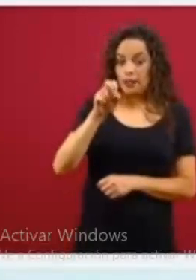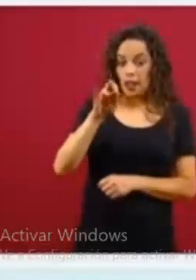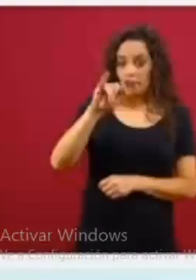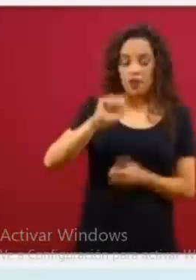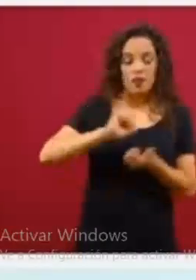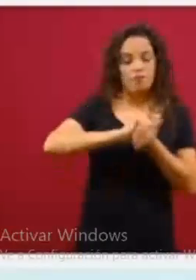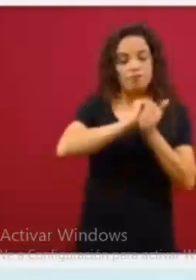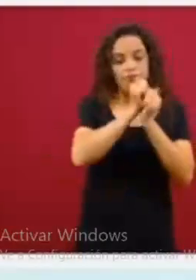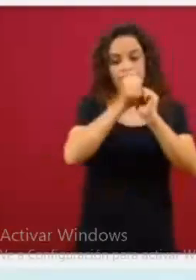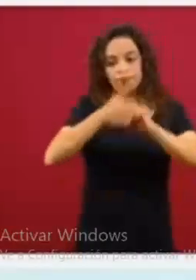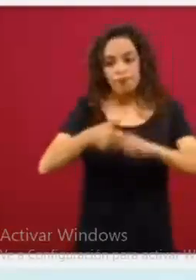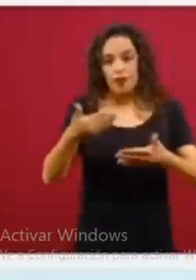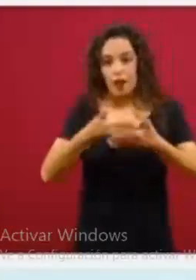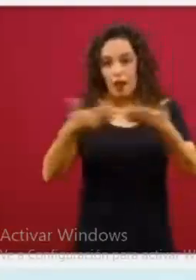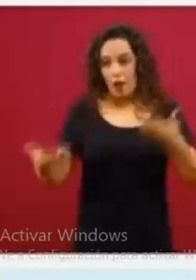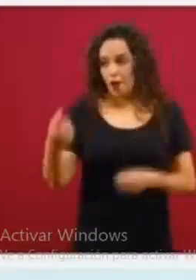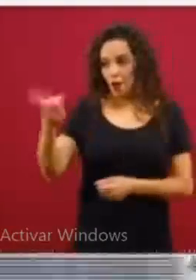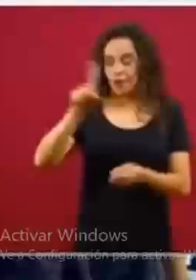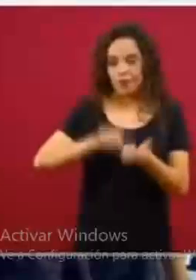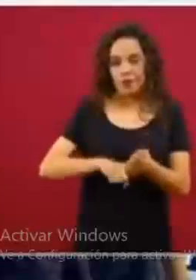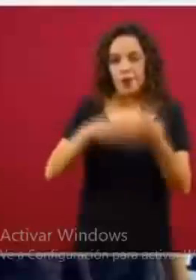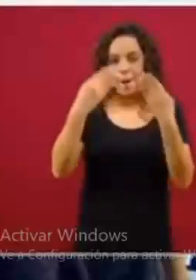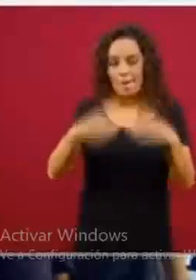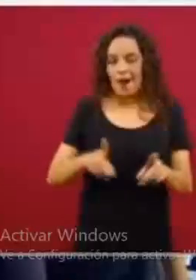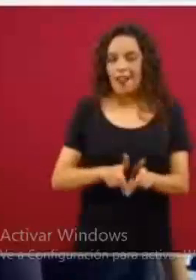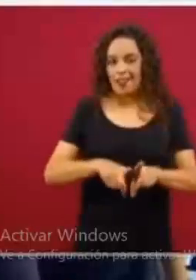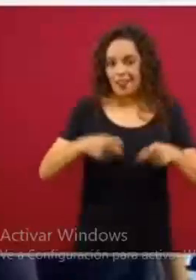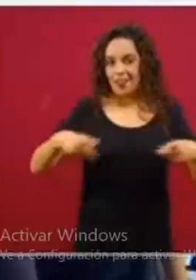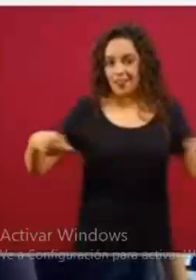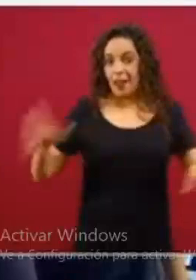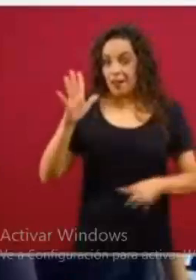esta nueva visión de Banco de Desarrollo. ¿La que sigue?